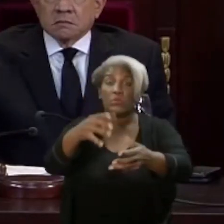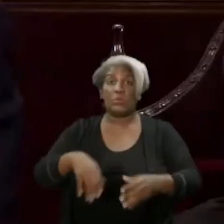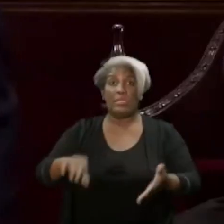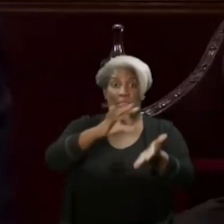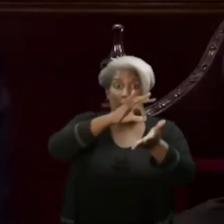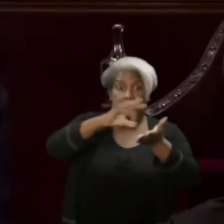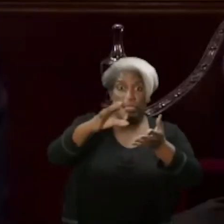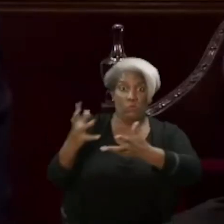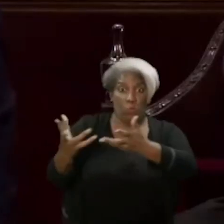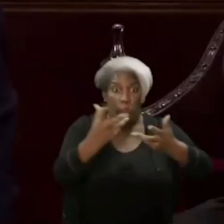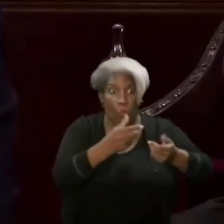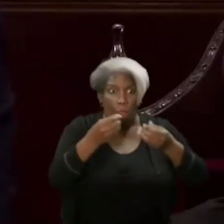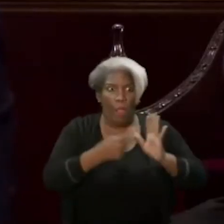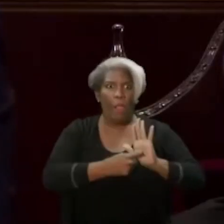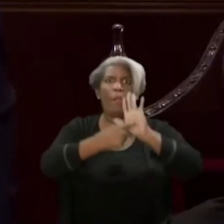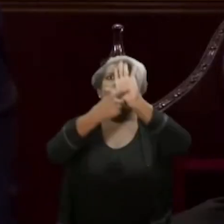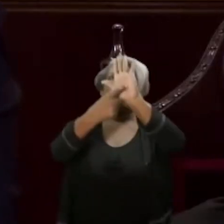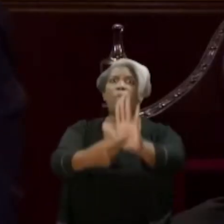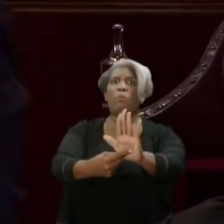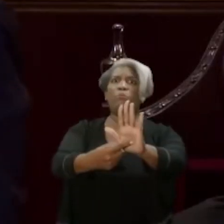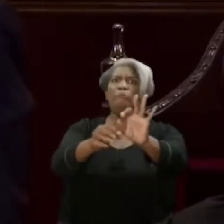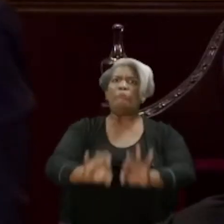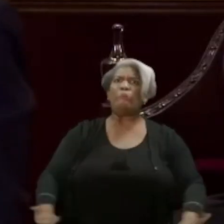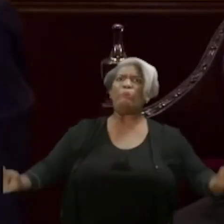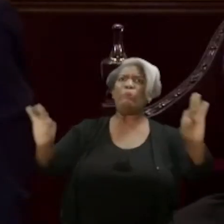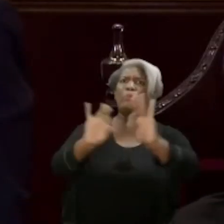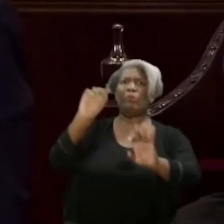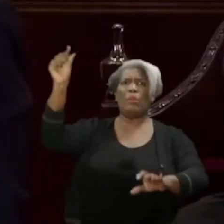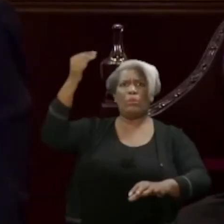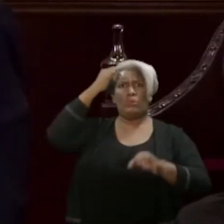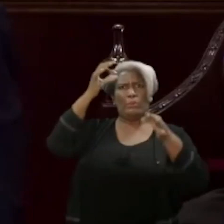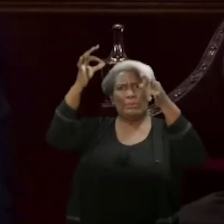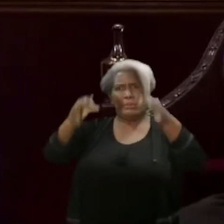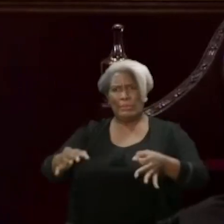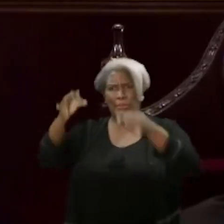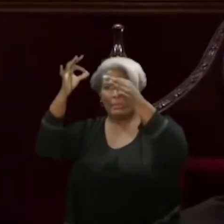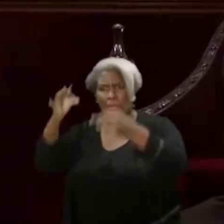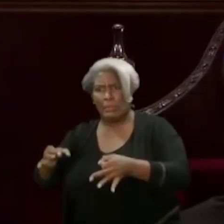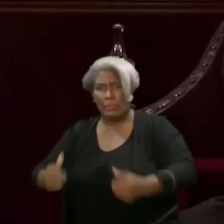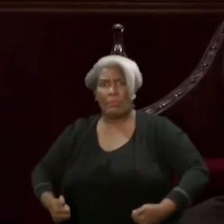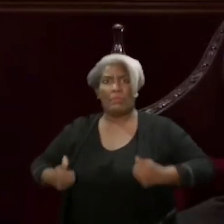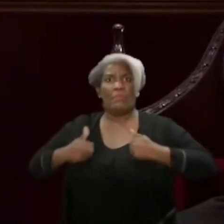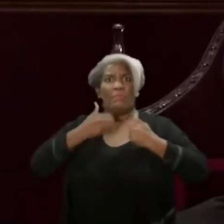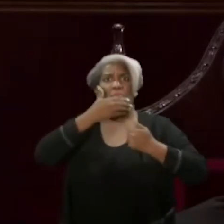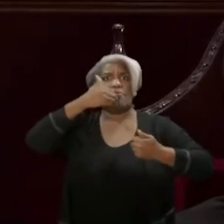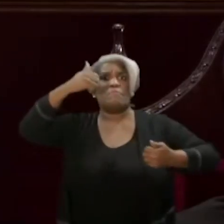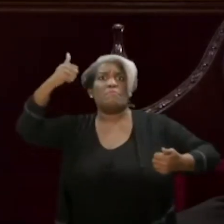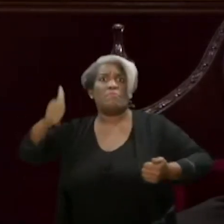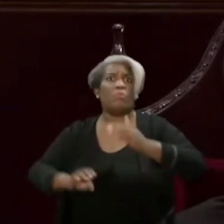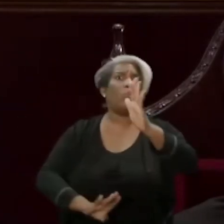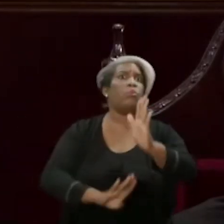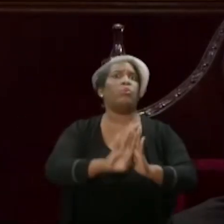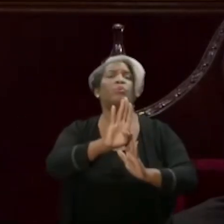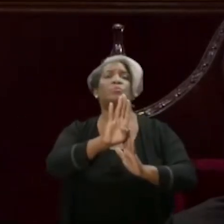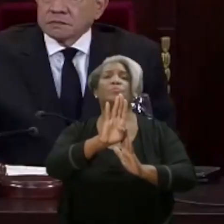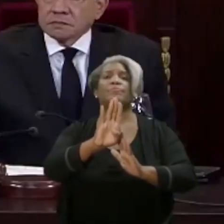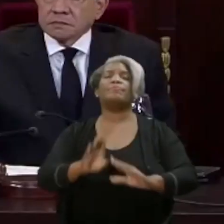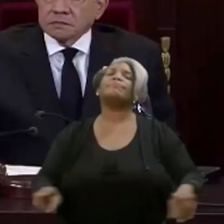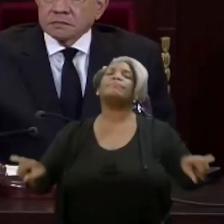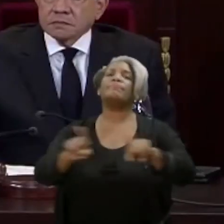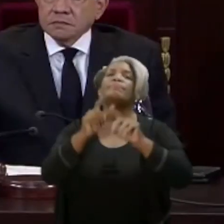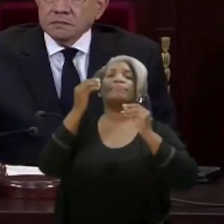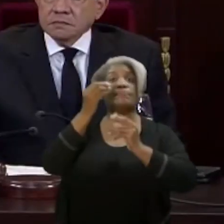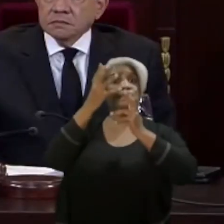críticos para poder planificar y articular políticas públicas de calidad para mejorar la calidad de la gente. Además, les quiero